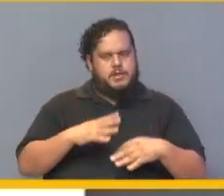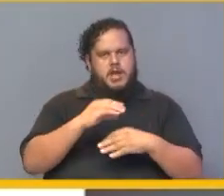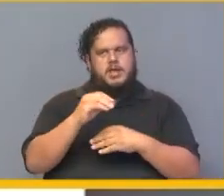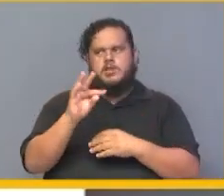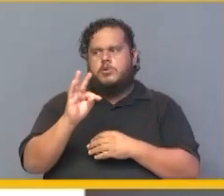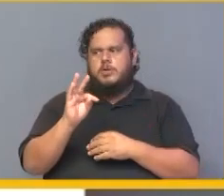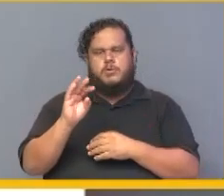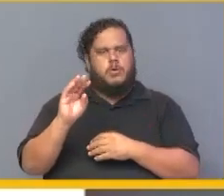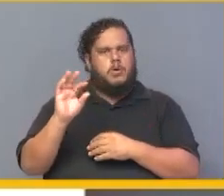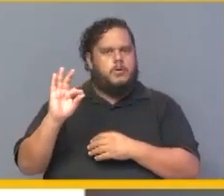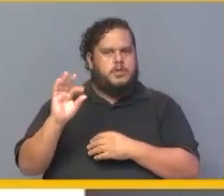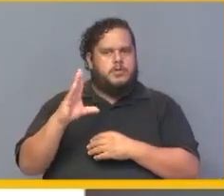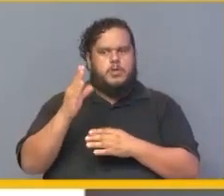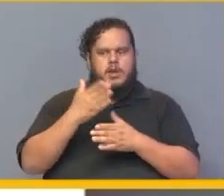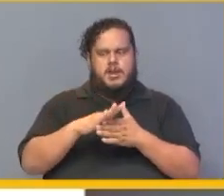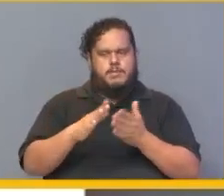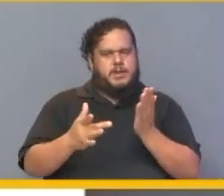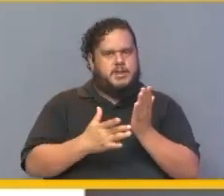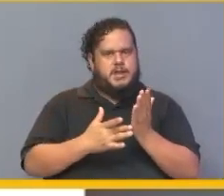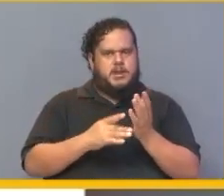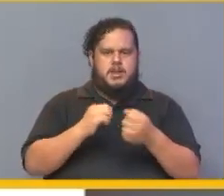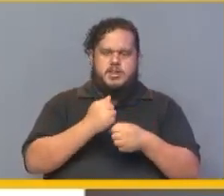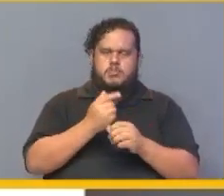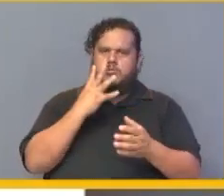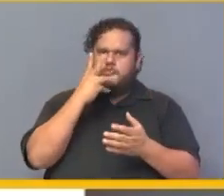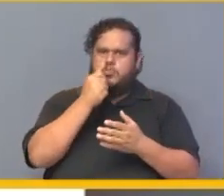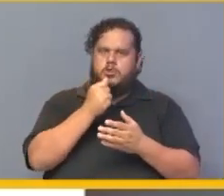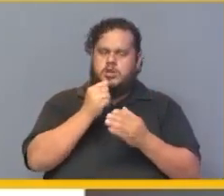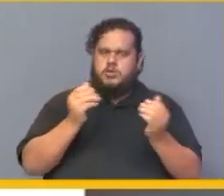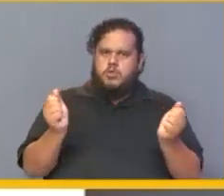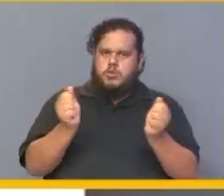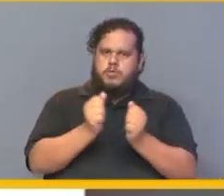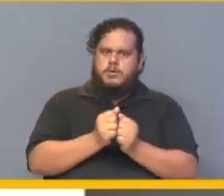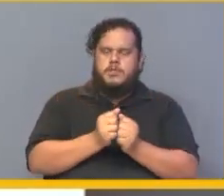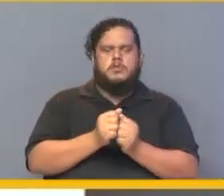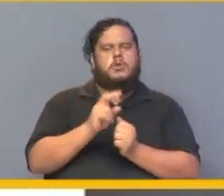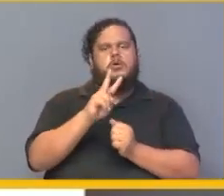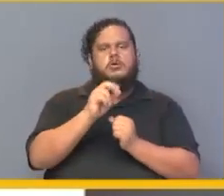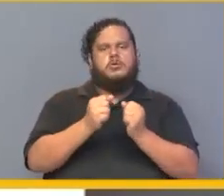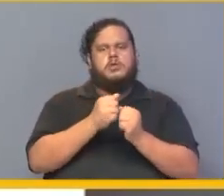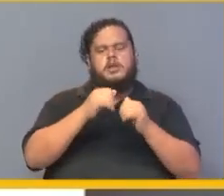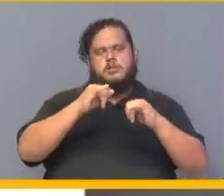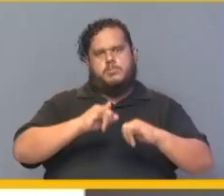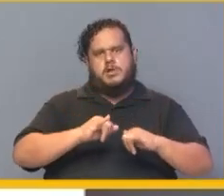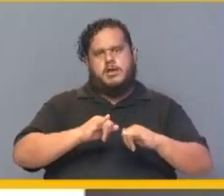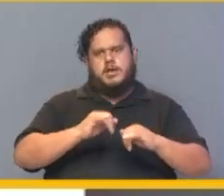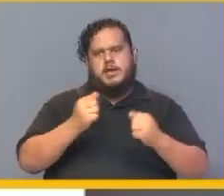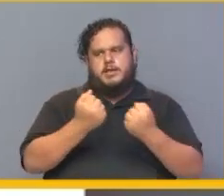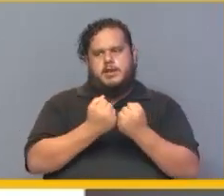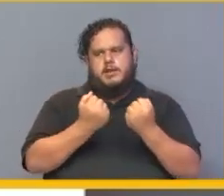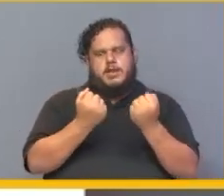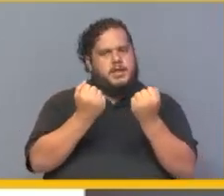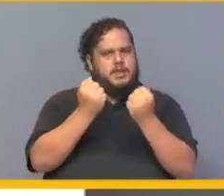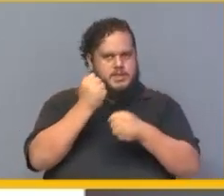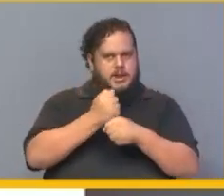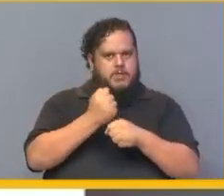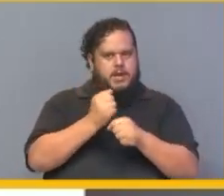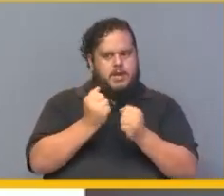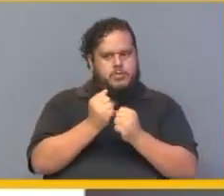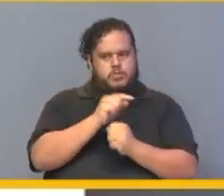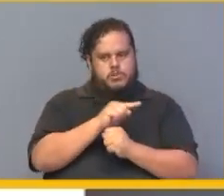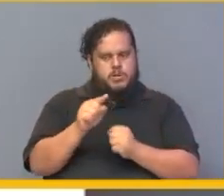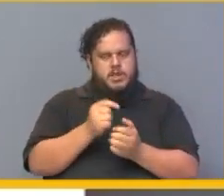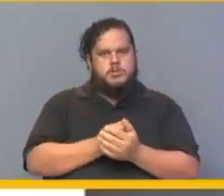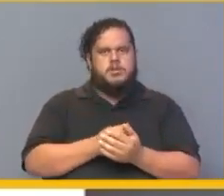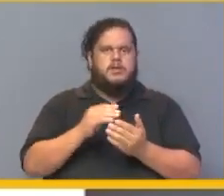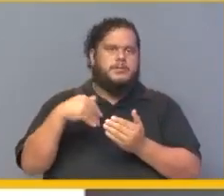Rojas en la parte técnica. Entonces hicimos un bonito complemento, estuvimos 2 años por acá trabajando al lado de ellos.